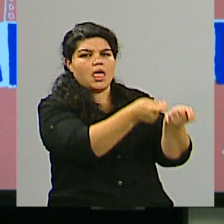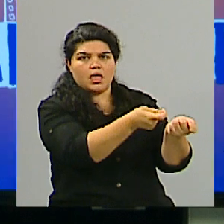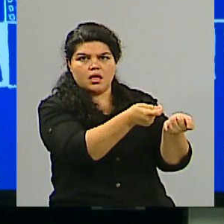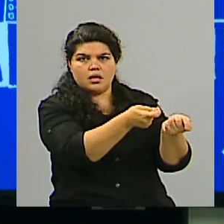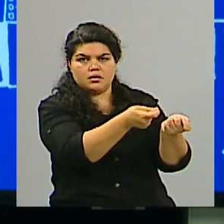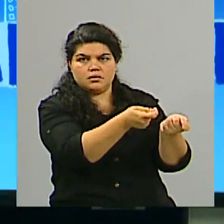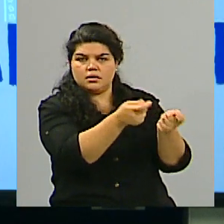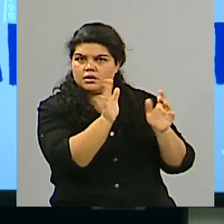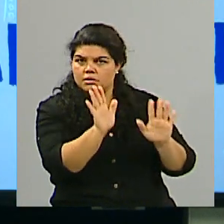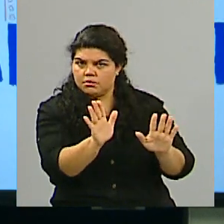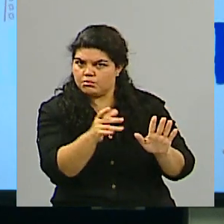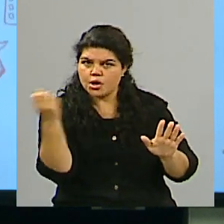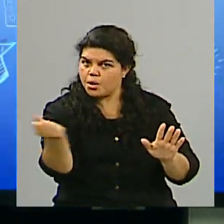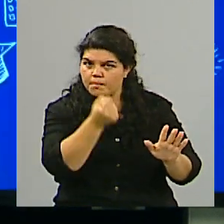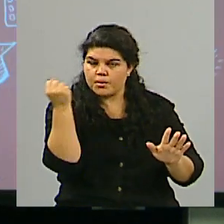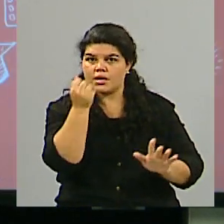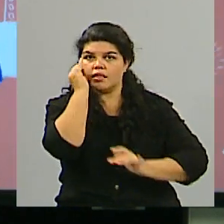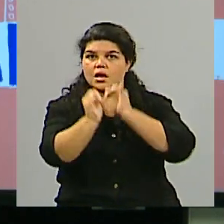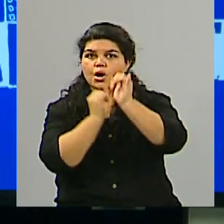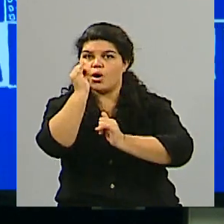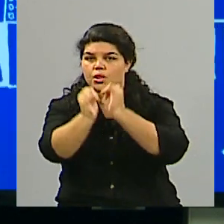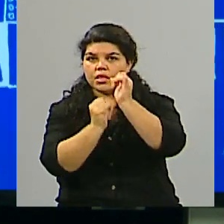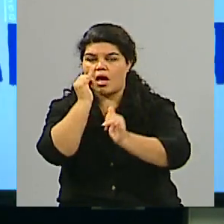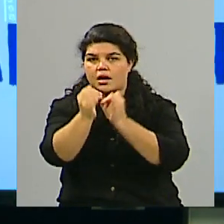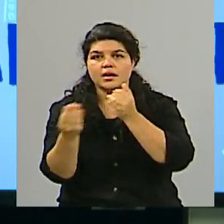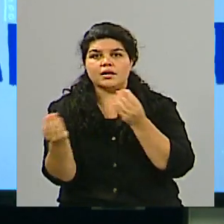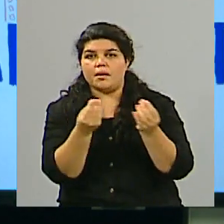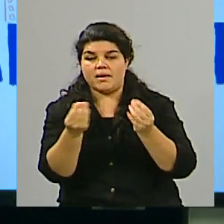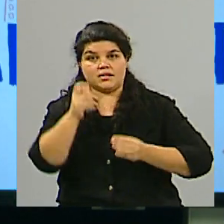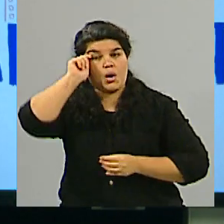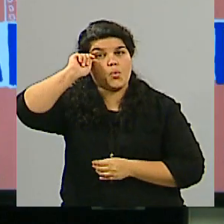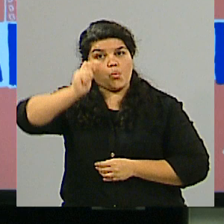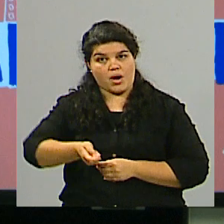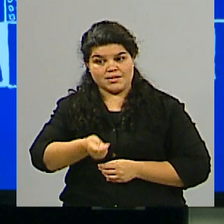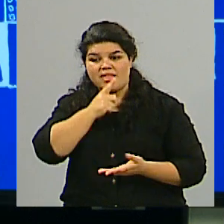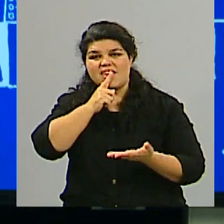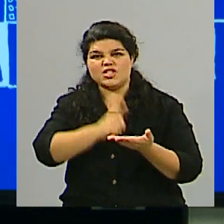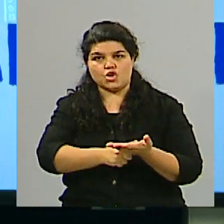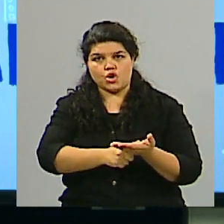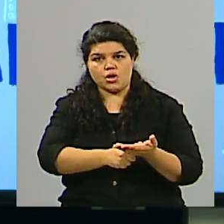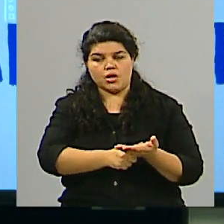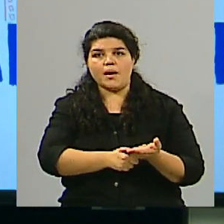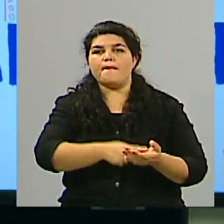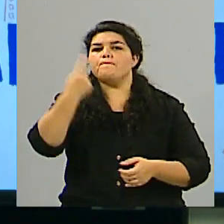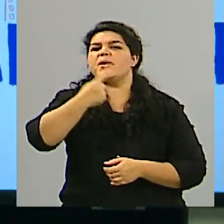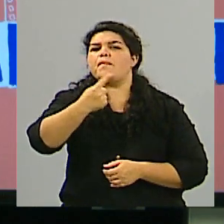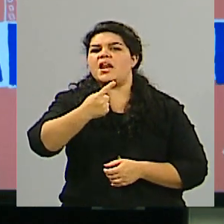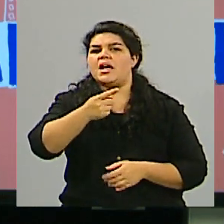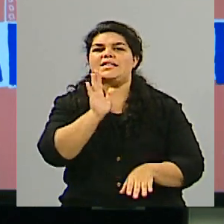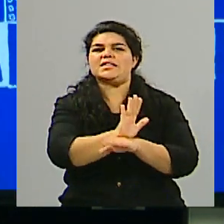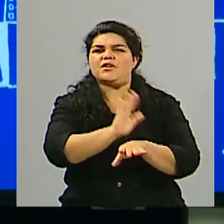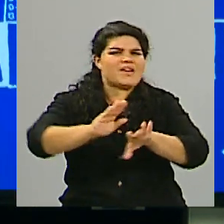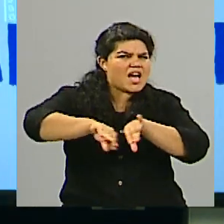destacar, más allá del sentido en el que se ha pronunciado este juez, que es una sentencia de primera instancia, significa que no se ha cerrado